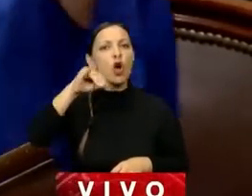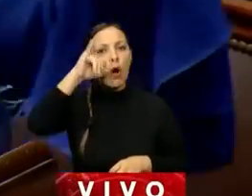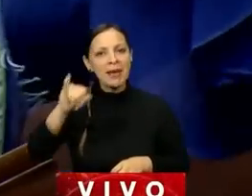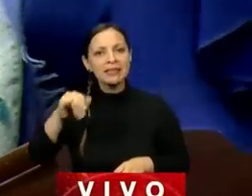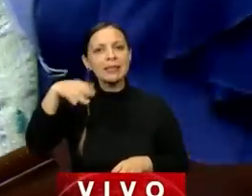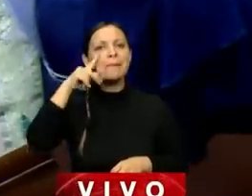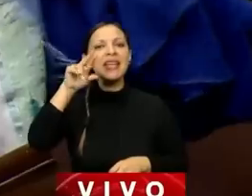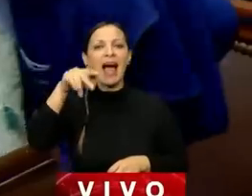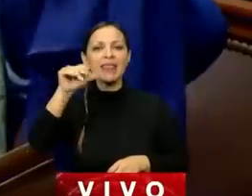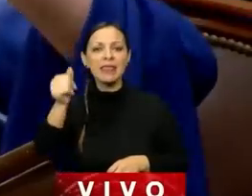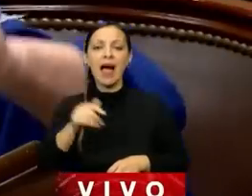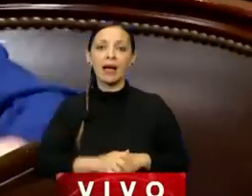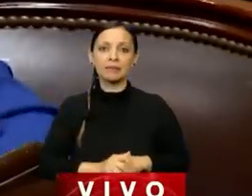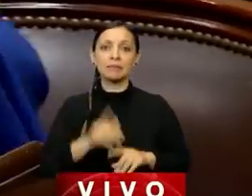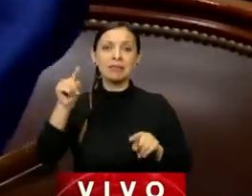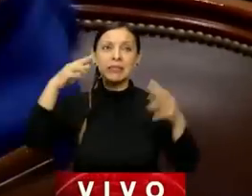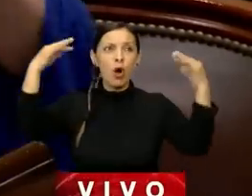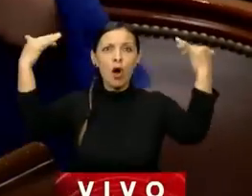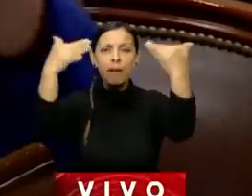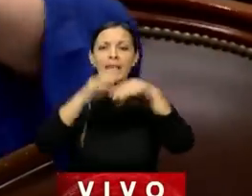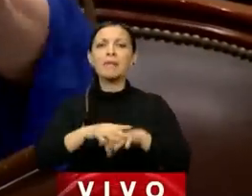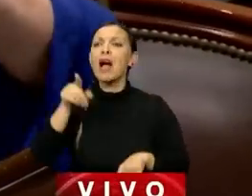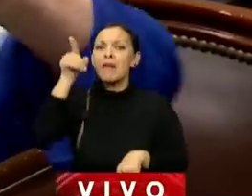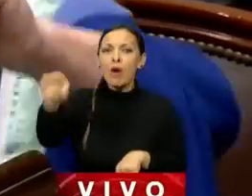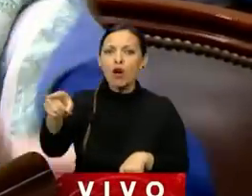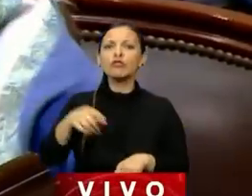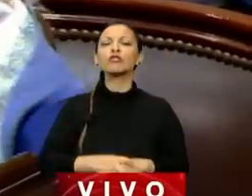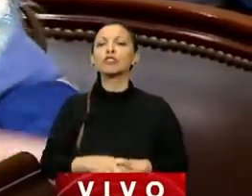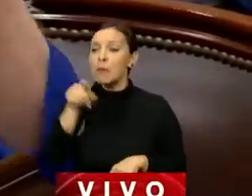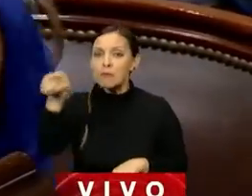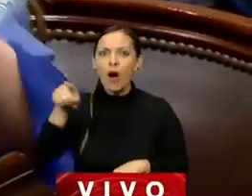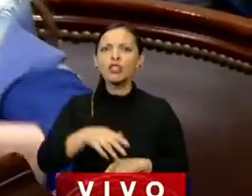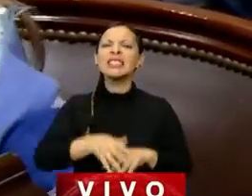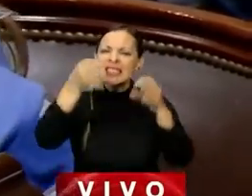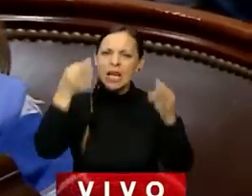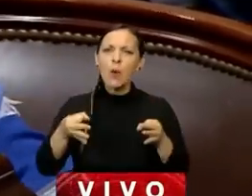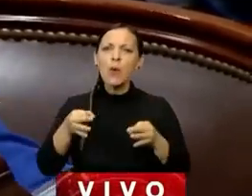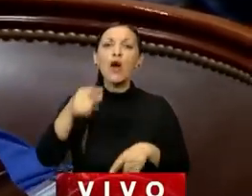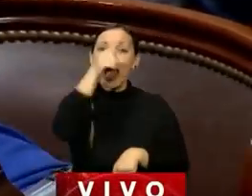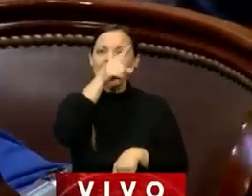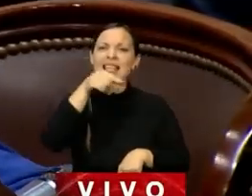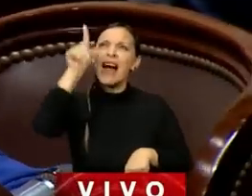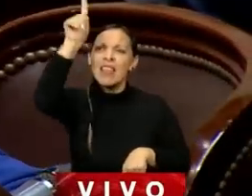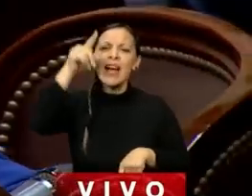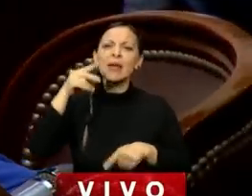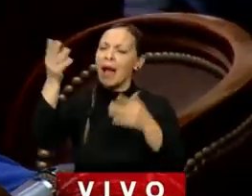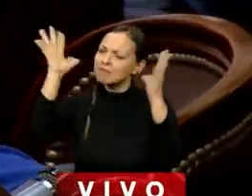Desde a uno de estos palcos, no te quepa la menor duda que te está levantando las dos manos.